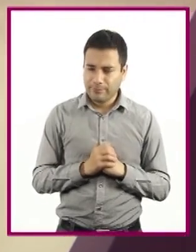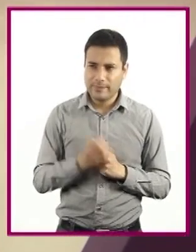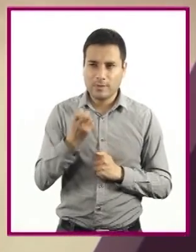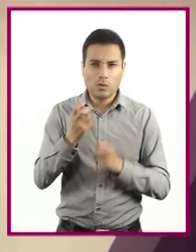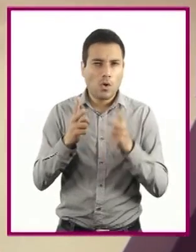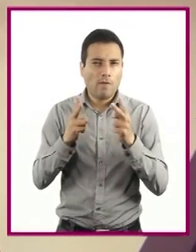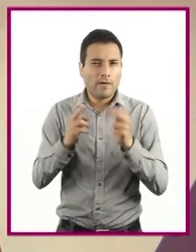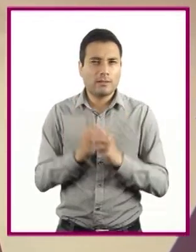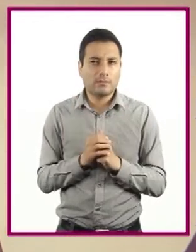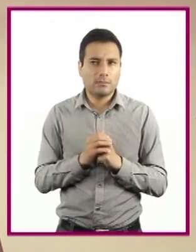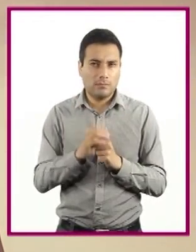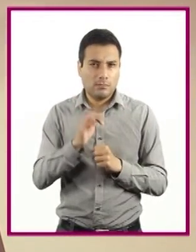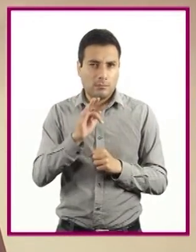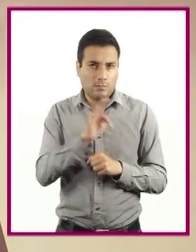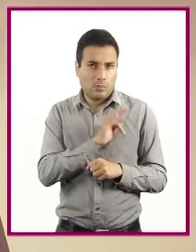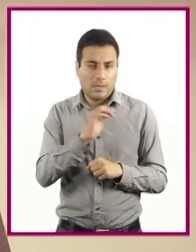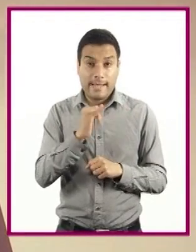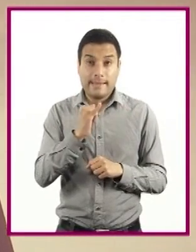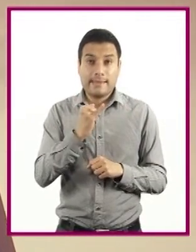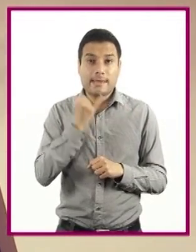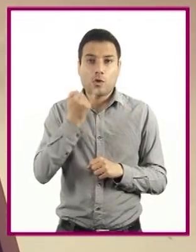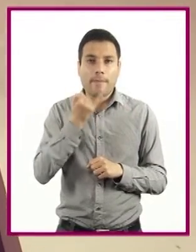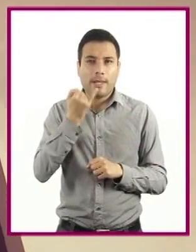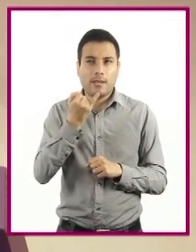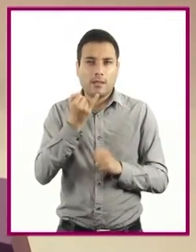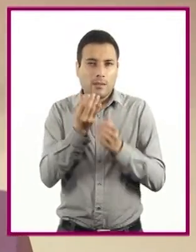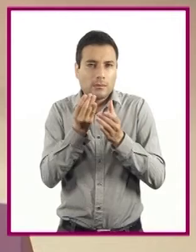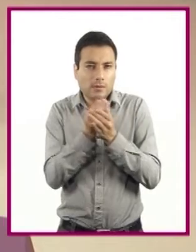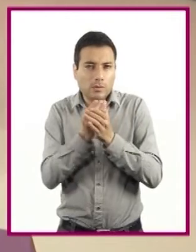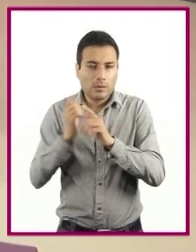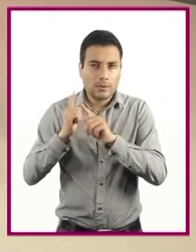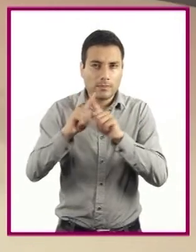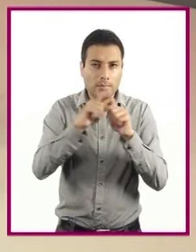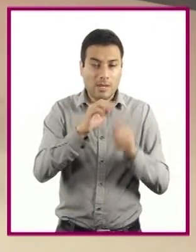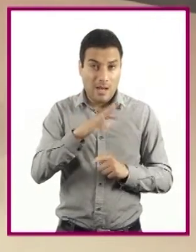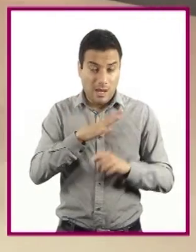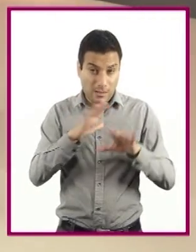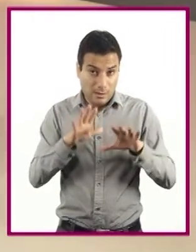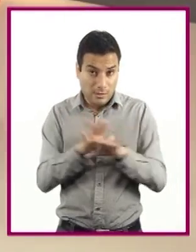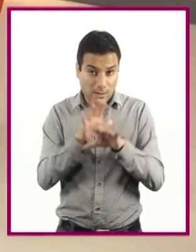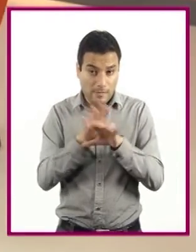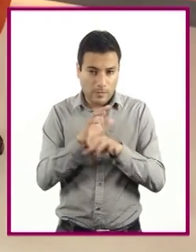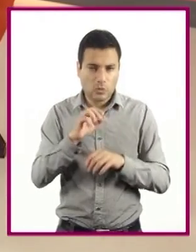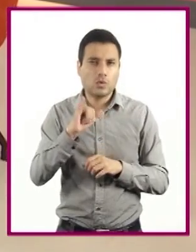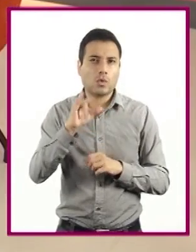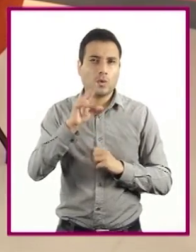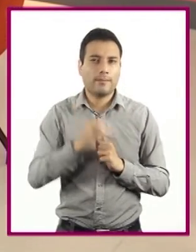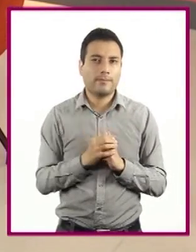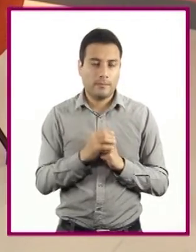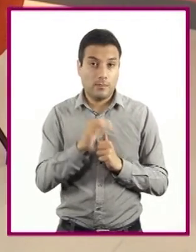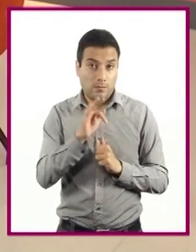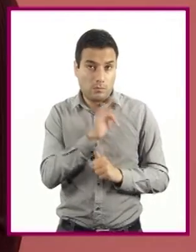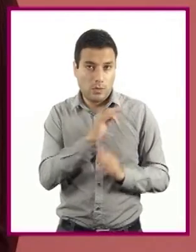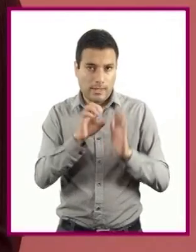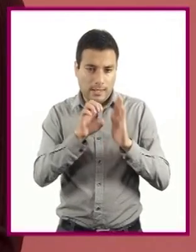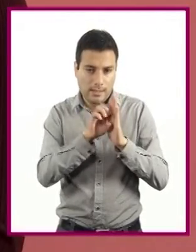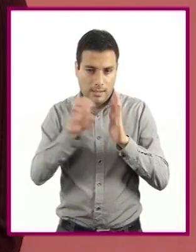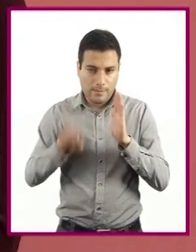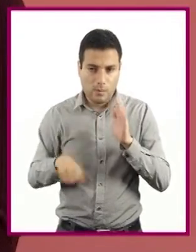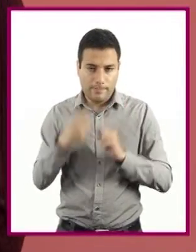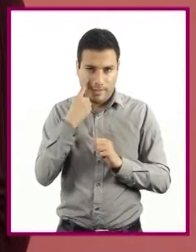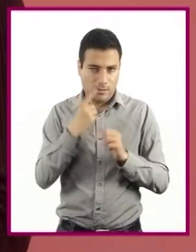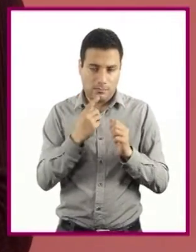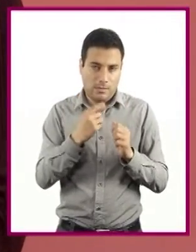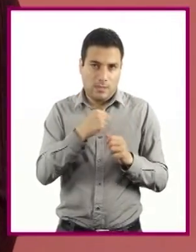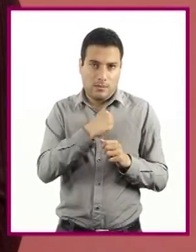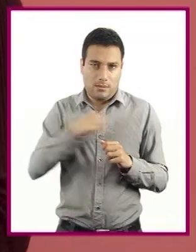cambian de acuerdo con los dialectos de una misma lengua? ¿Nos puede ofrecer algunos ejemplos? En el caso de los proverbios